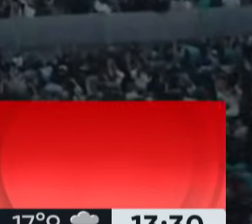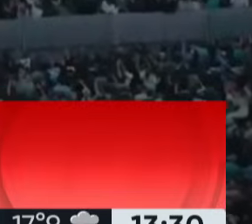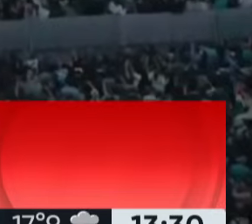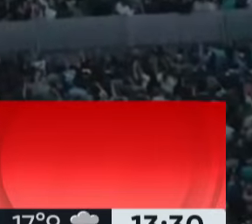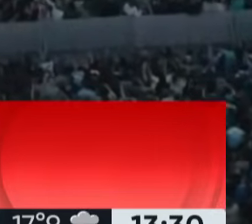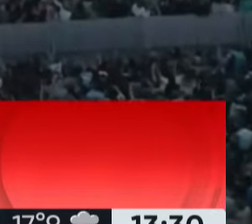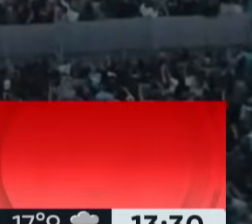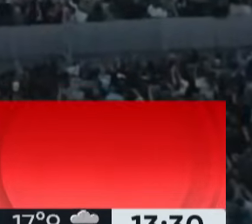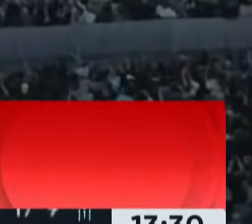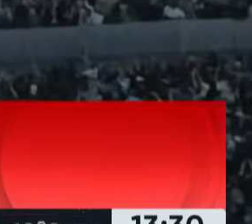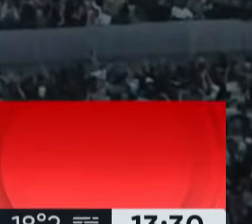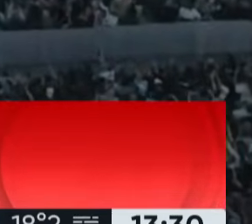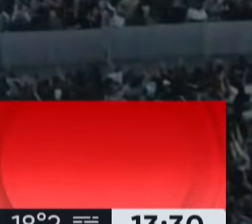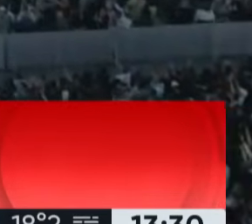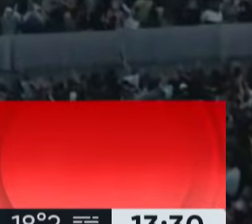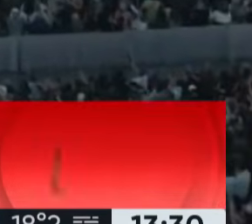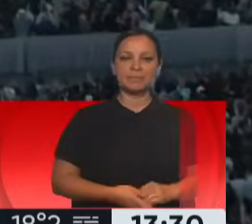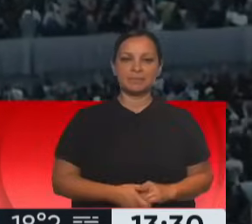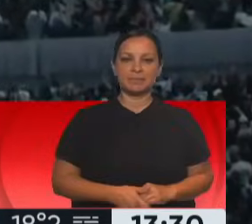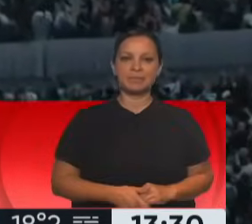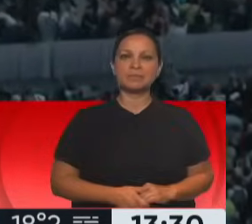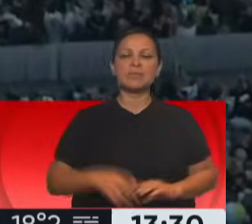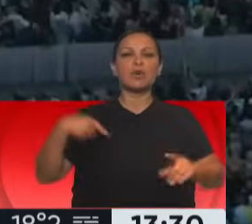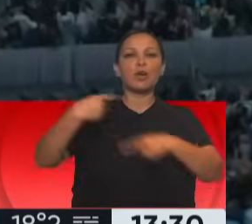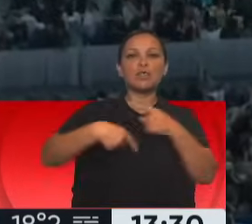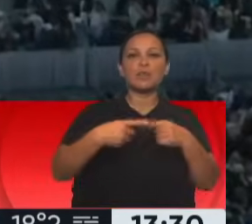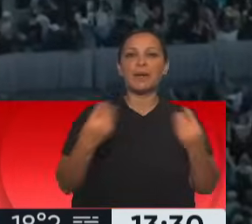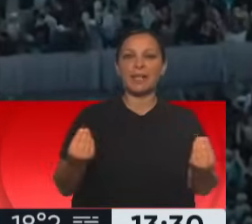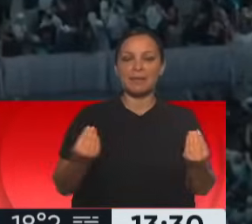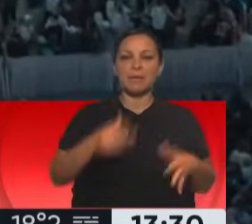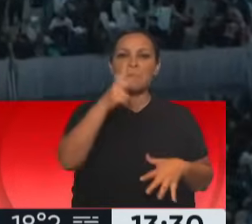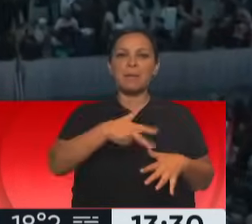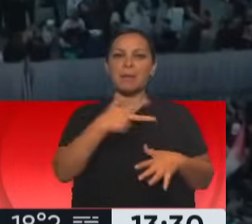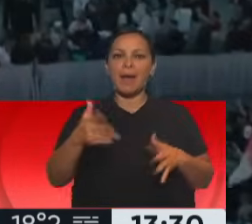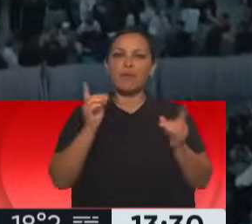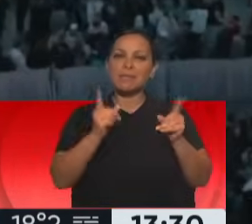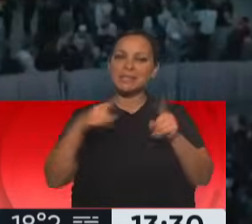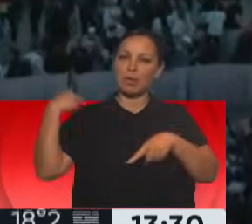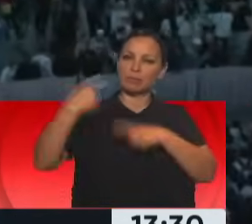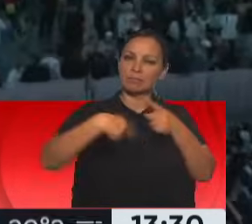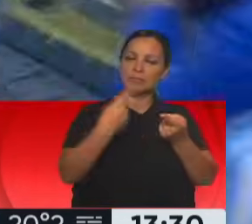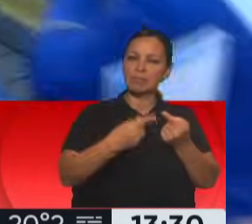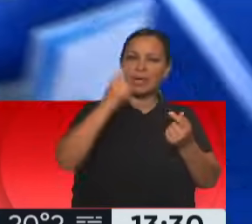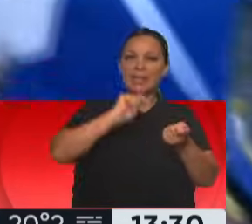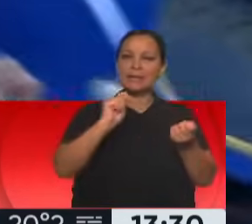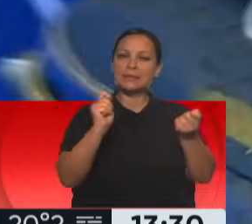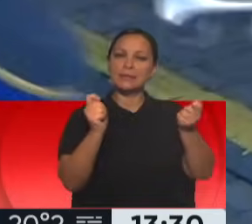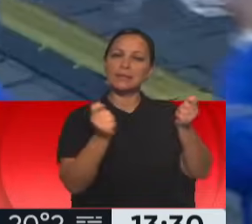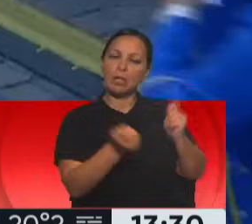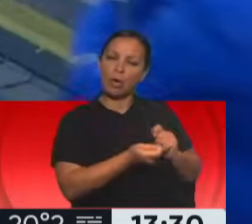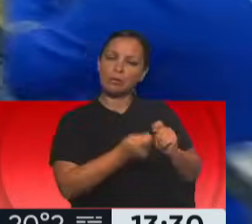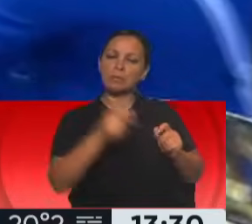que sigue es un retorno a lo tradicional, lo que sigue es un papado de transición y una mirada entre